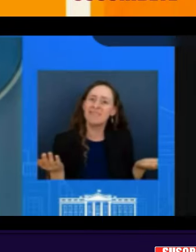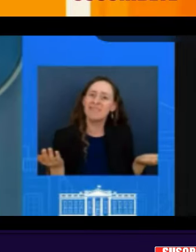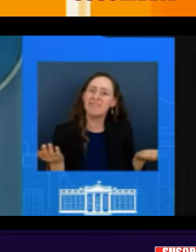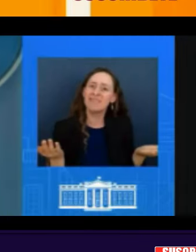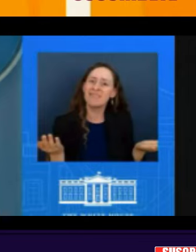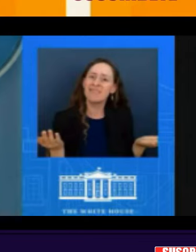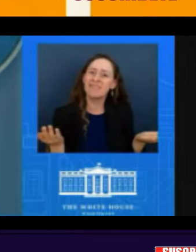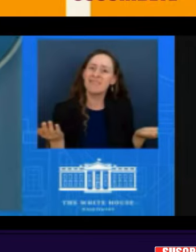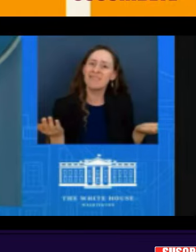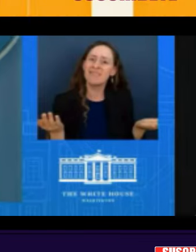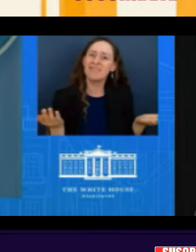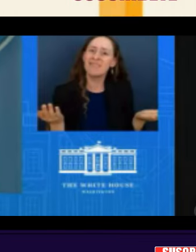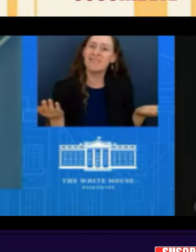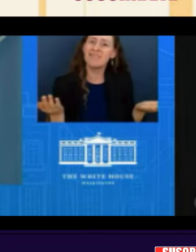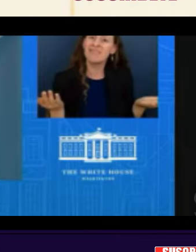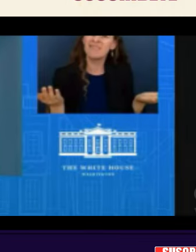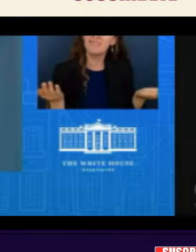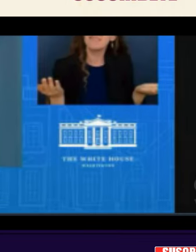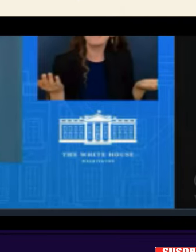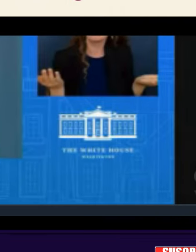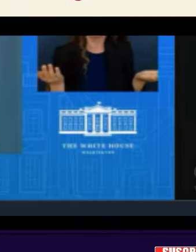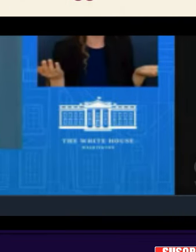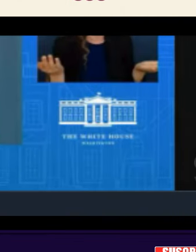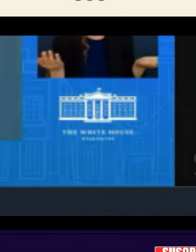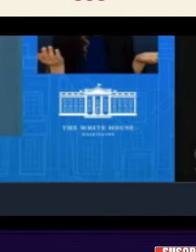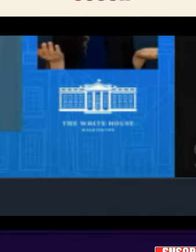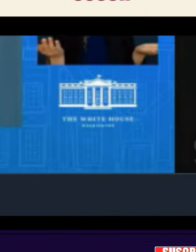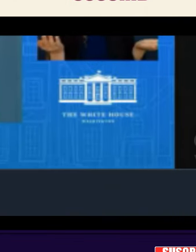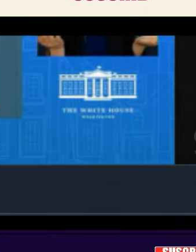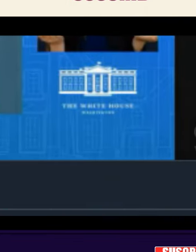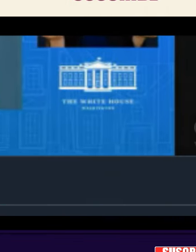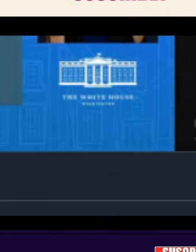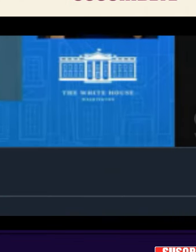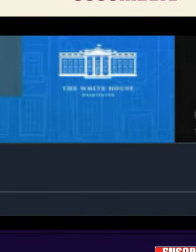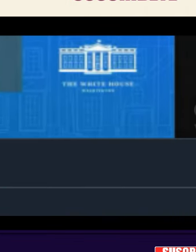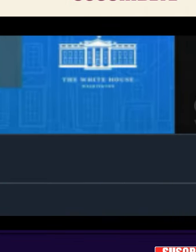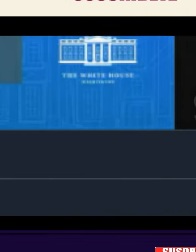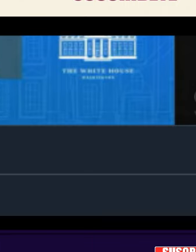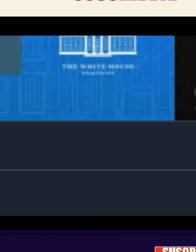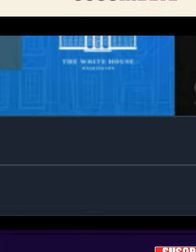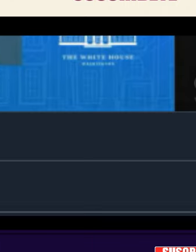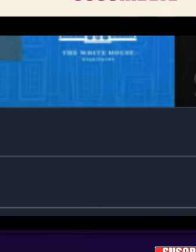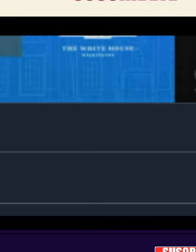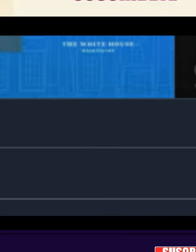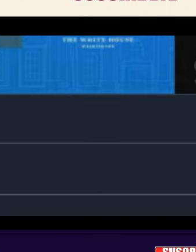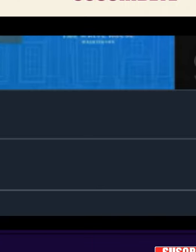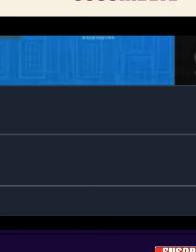las principales conclusiones del informe del panel de expertos de las Naciones Unidas ONU, que estuvo recientemente en